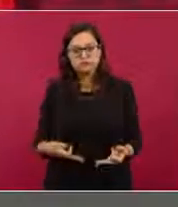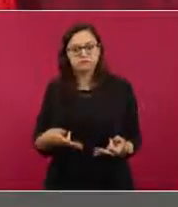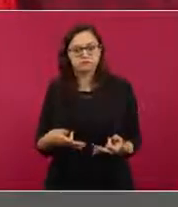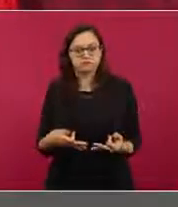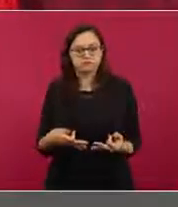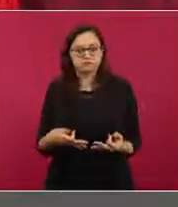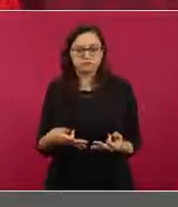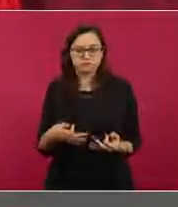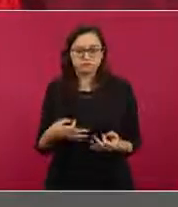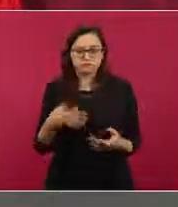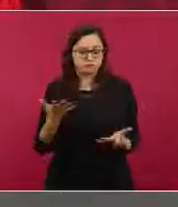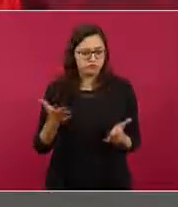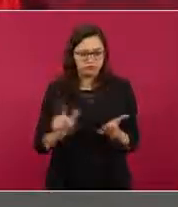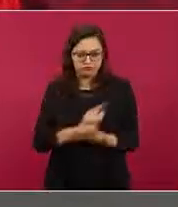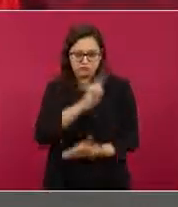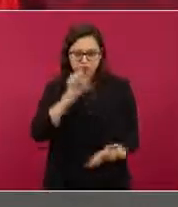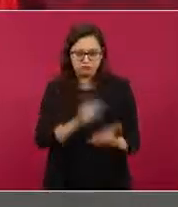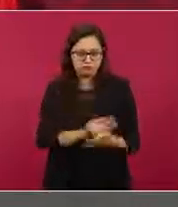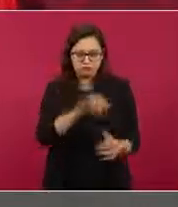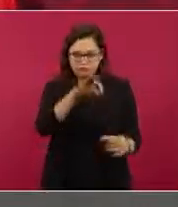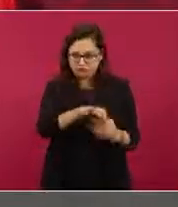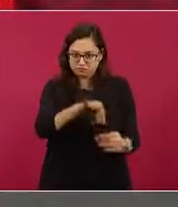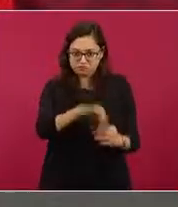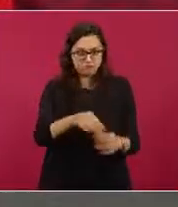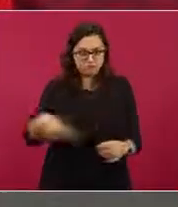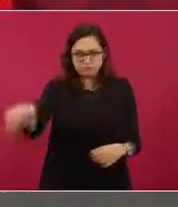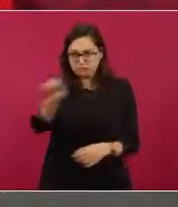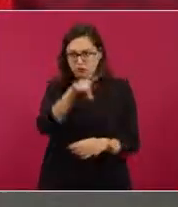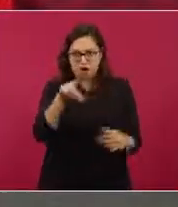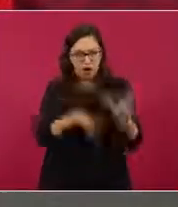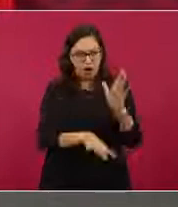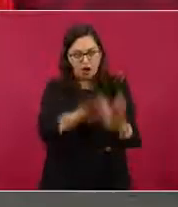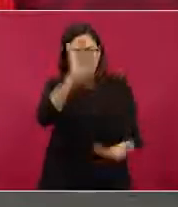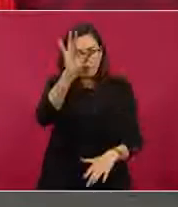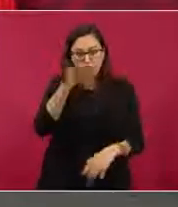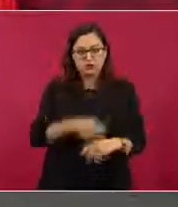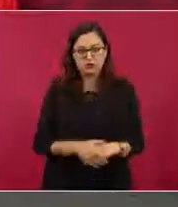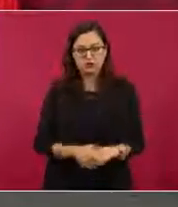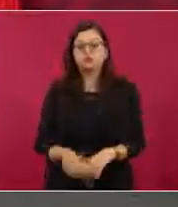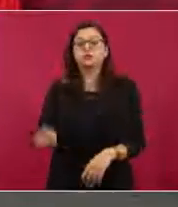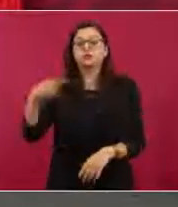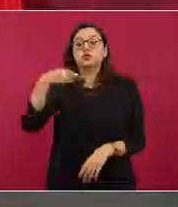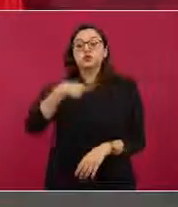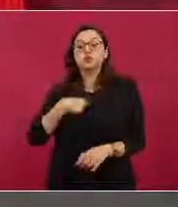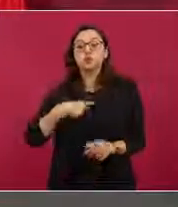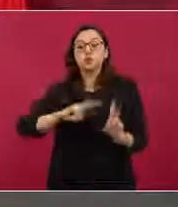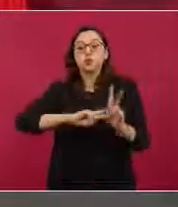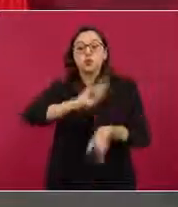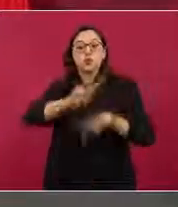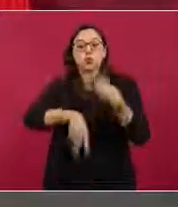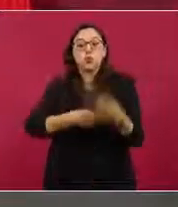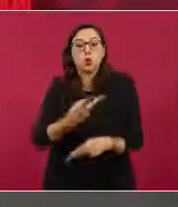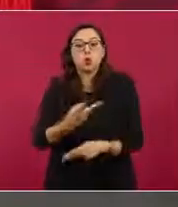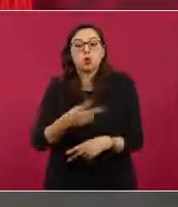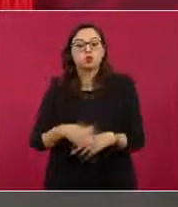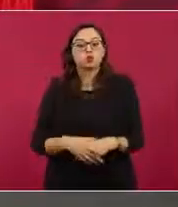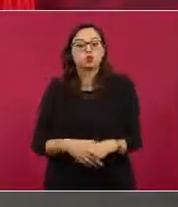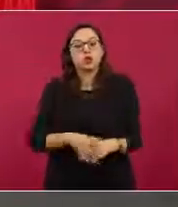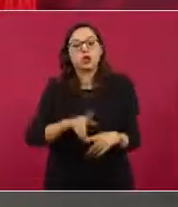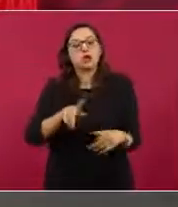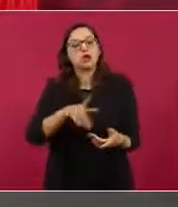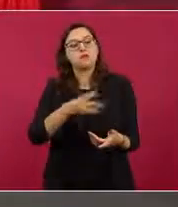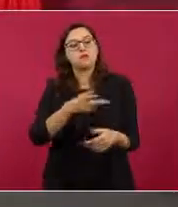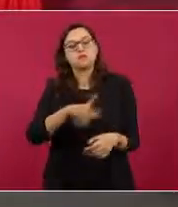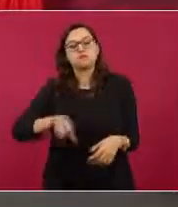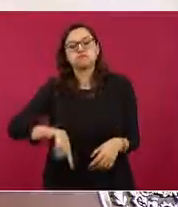Entonces, ni modo que yo vaya a Tamaulipas y no esté el gobernador o no se le